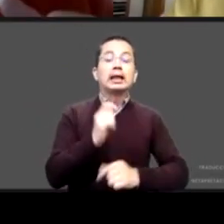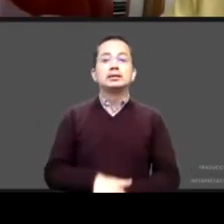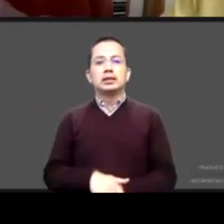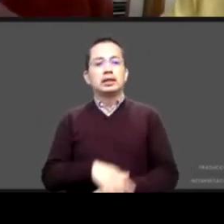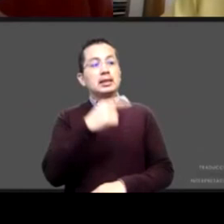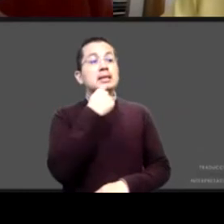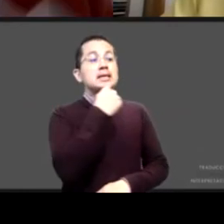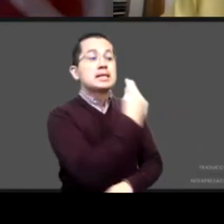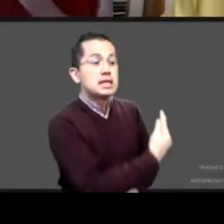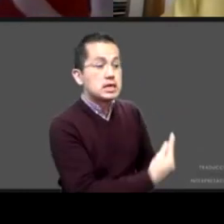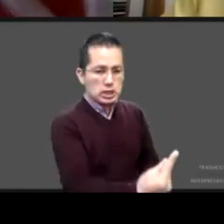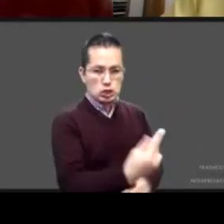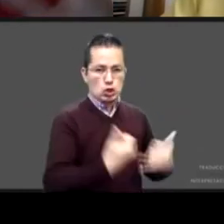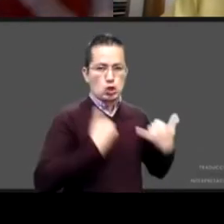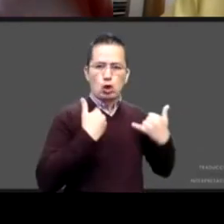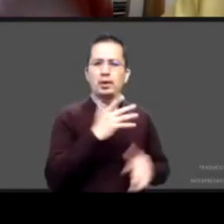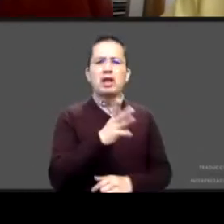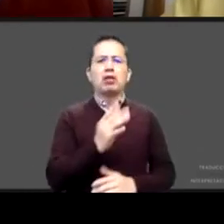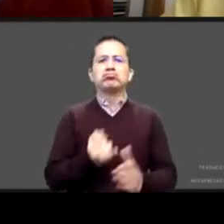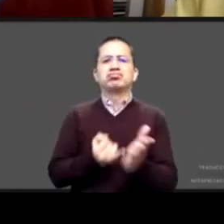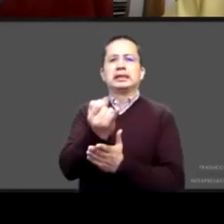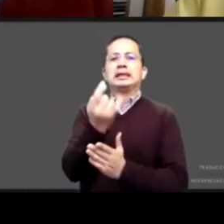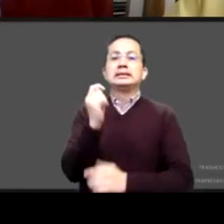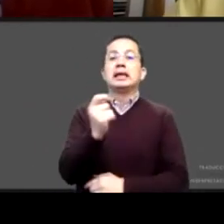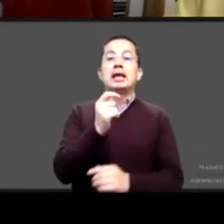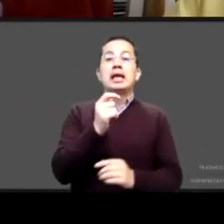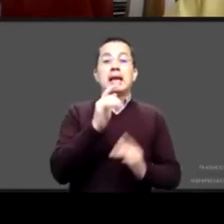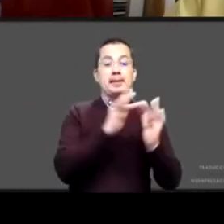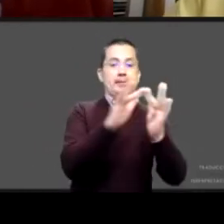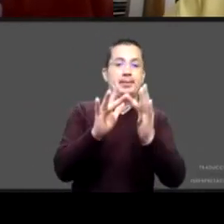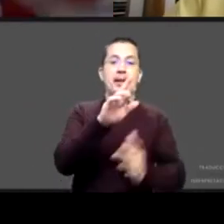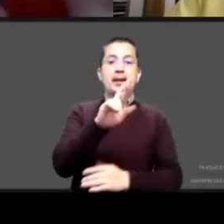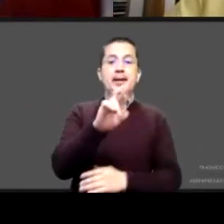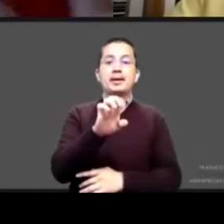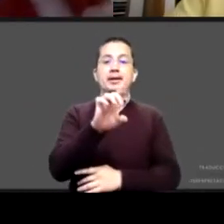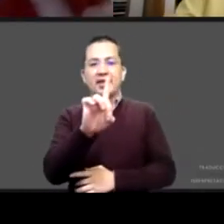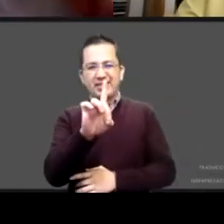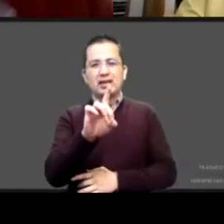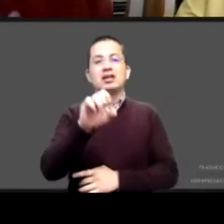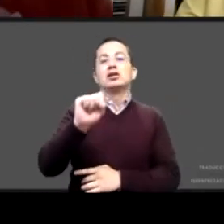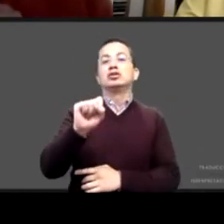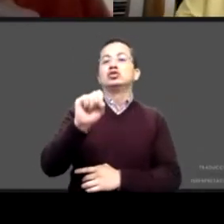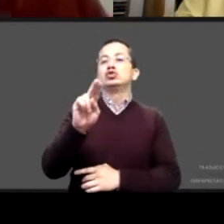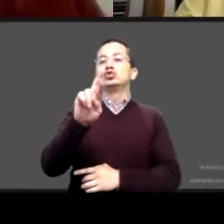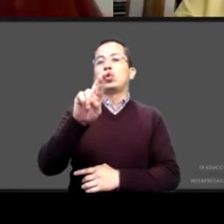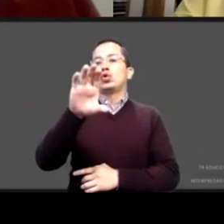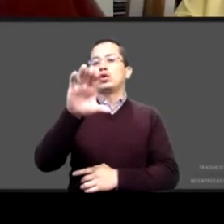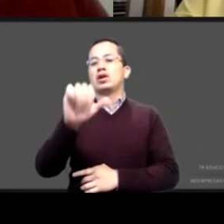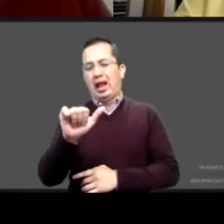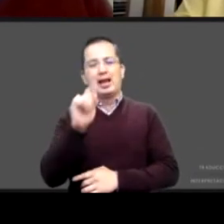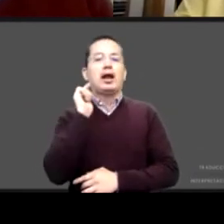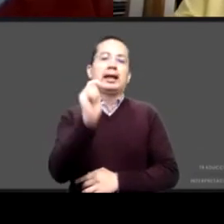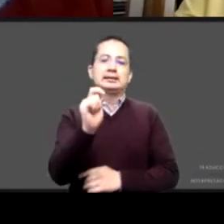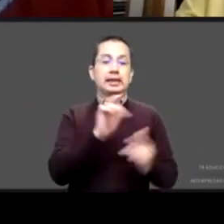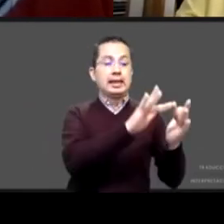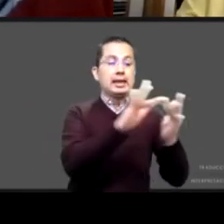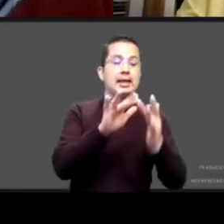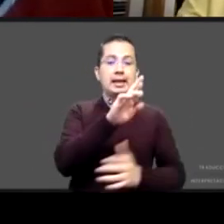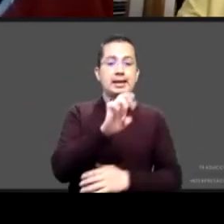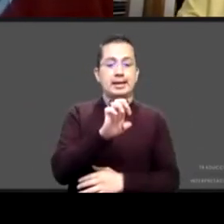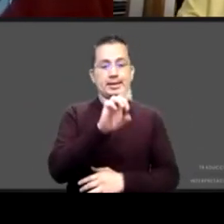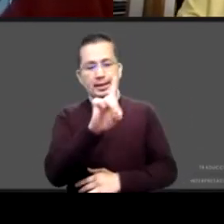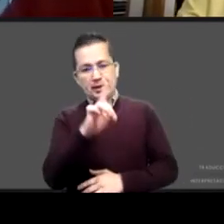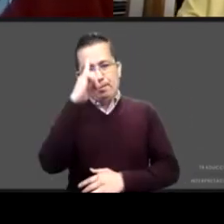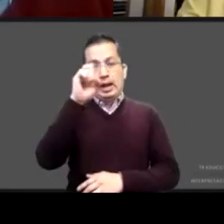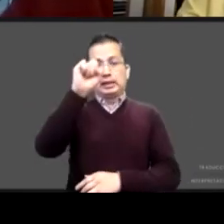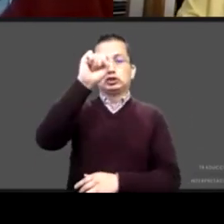dieron en llamar la Red Surca, la Red del Sur de Crianza y Adolescentes. Y